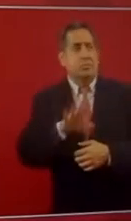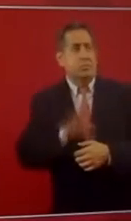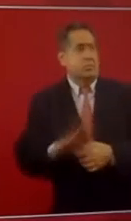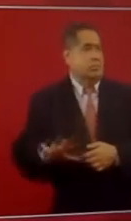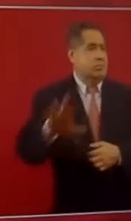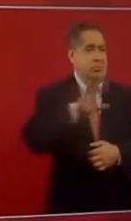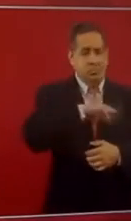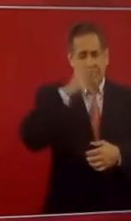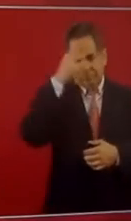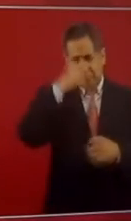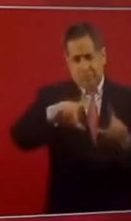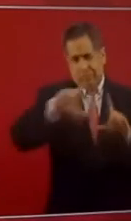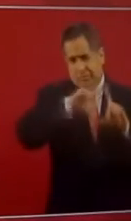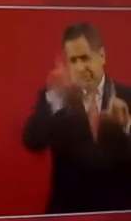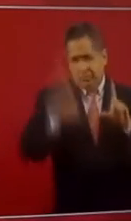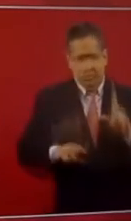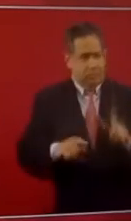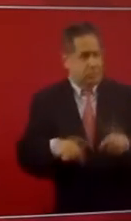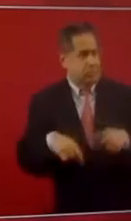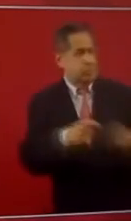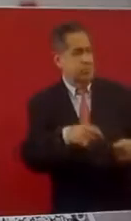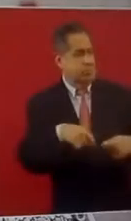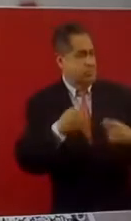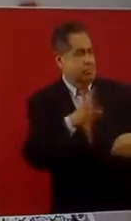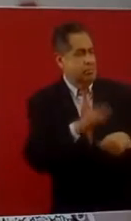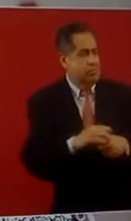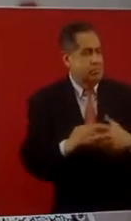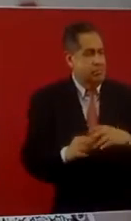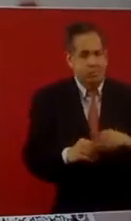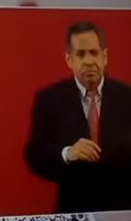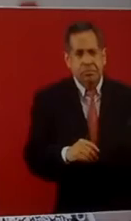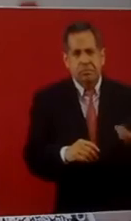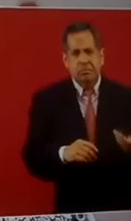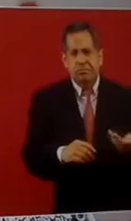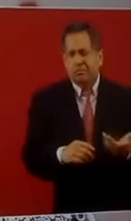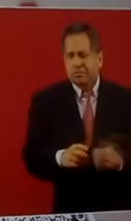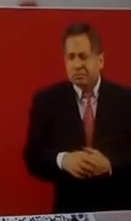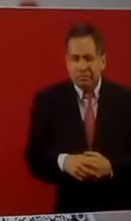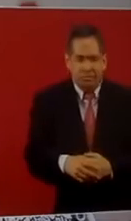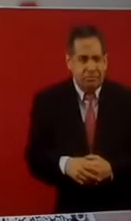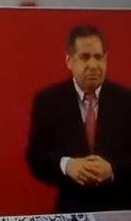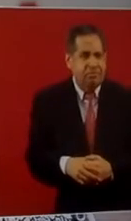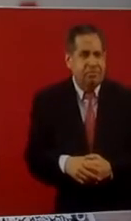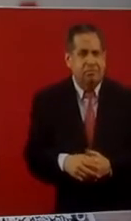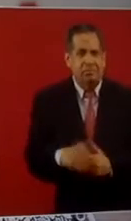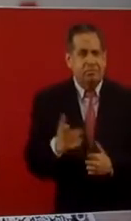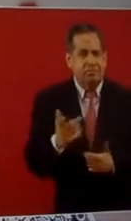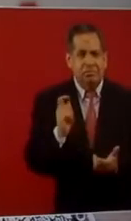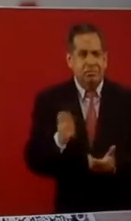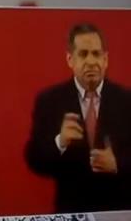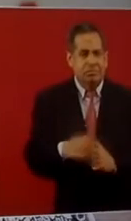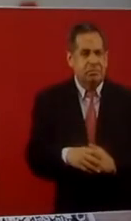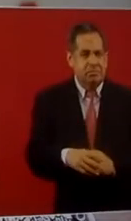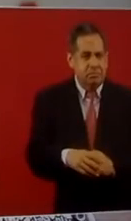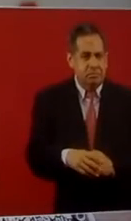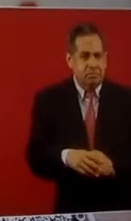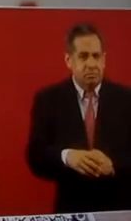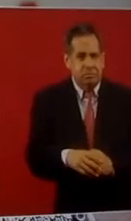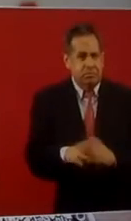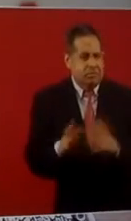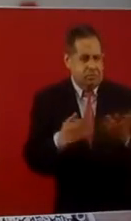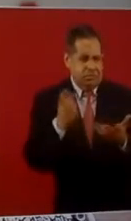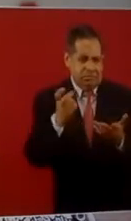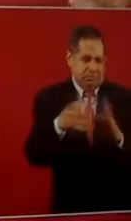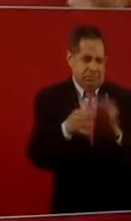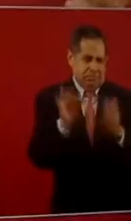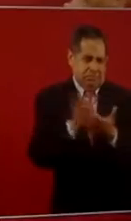Chiapas. Por eso los que integramos el Comité Directivo Estatal del PRI estamos muy contentos de recibirlos, expresó Rubén